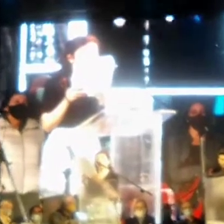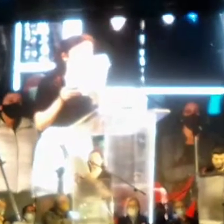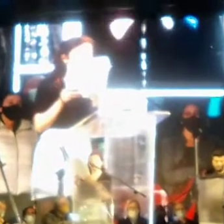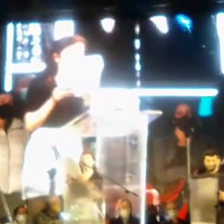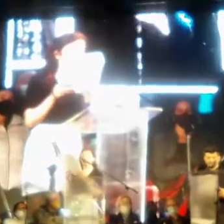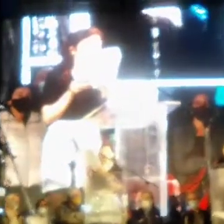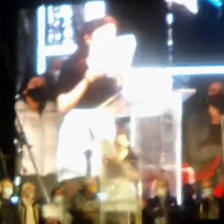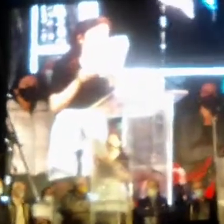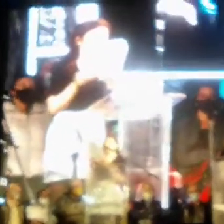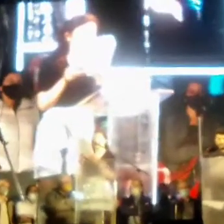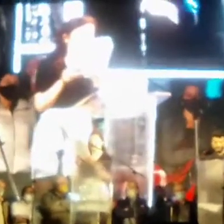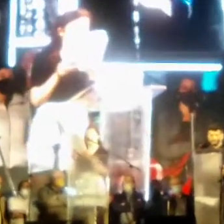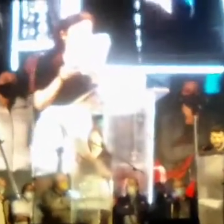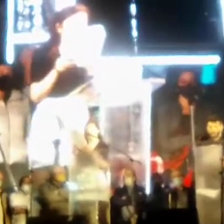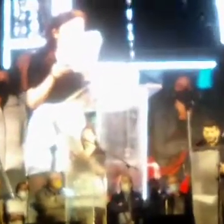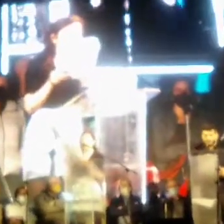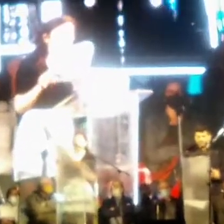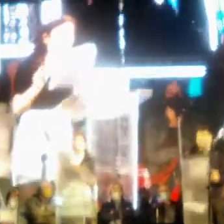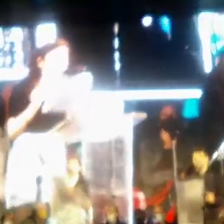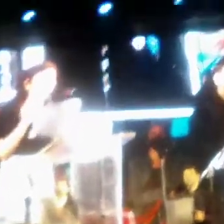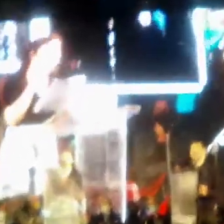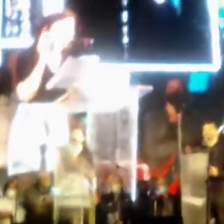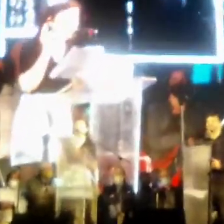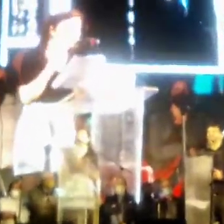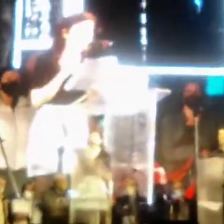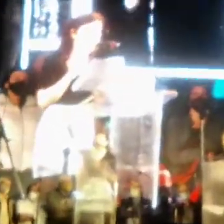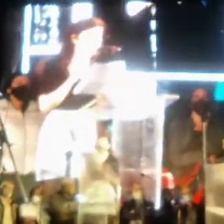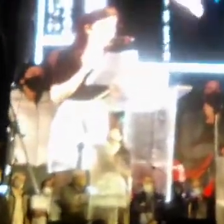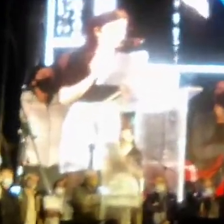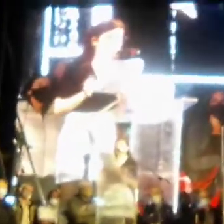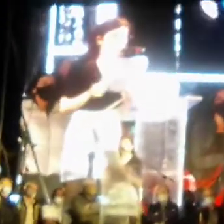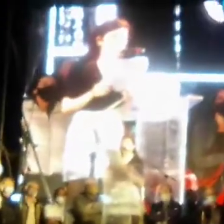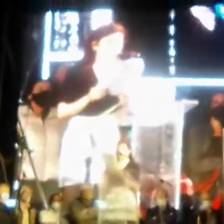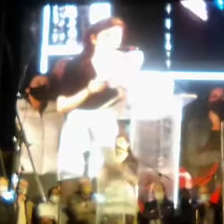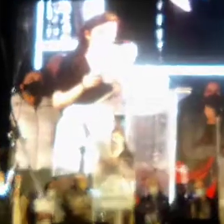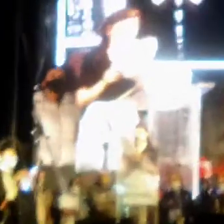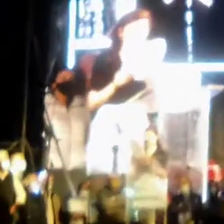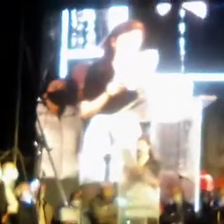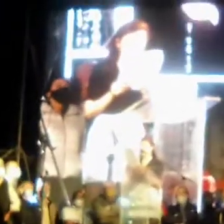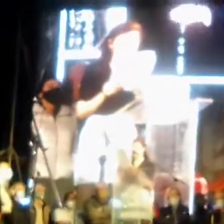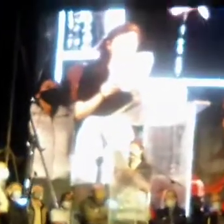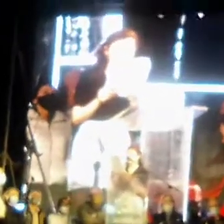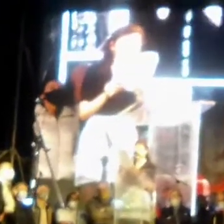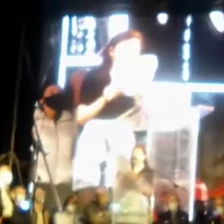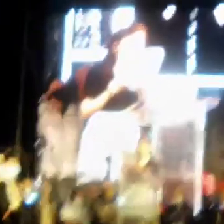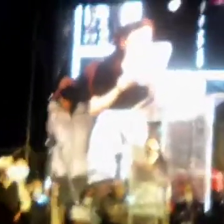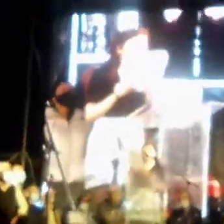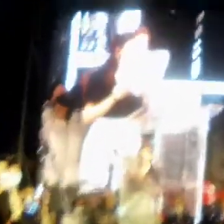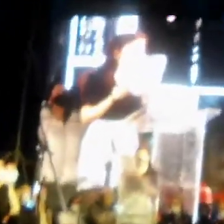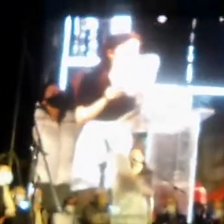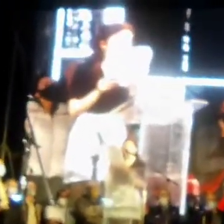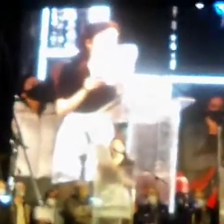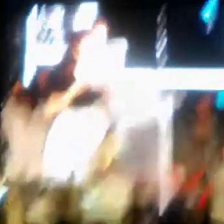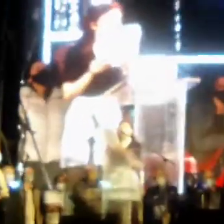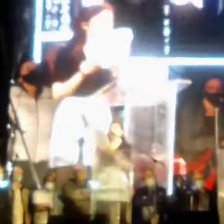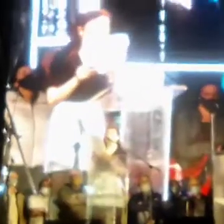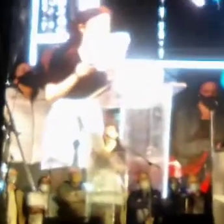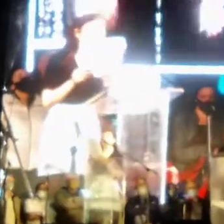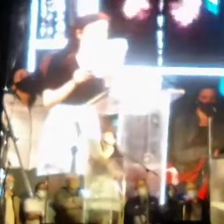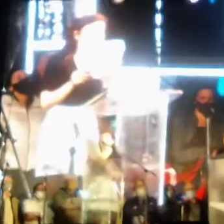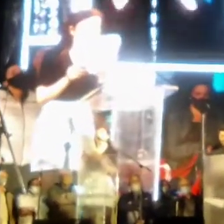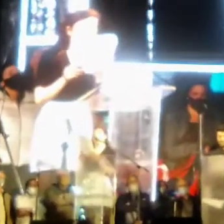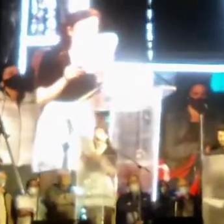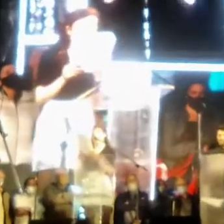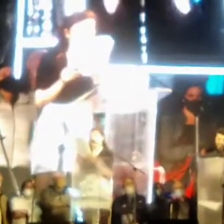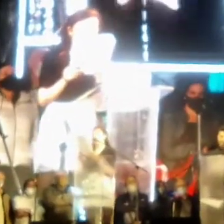políticos de distinta afiliación partidaria. Ni la dictadura se animó a tocarlos. La LUC no promueve la libertad y